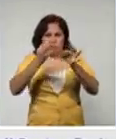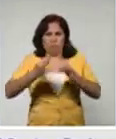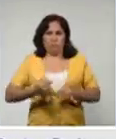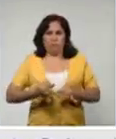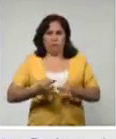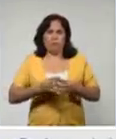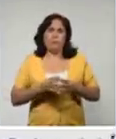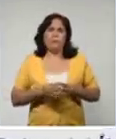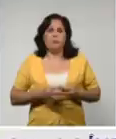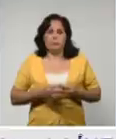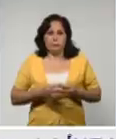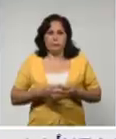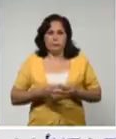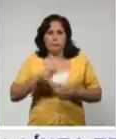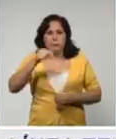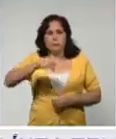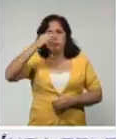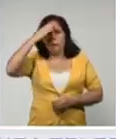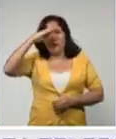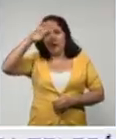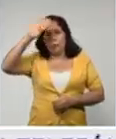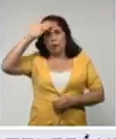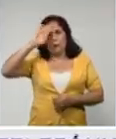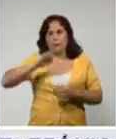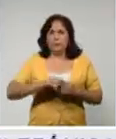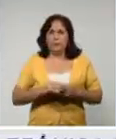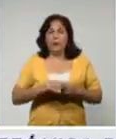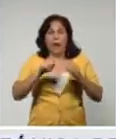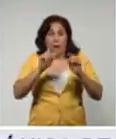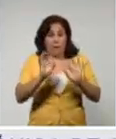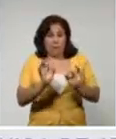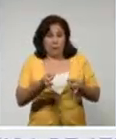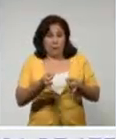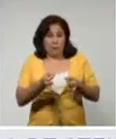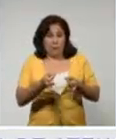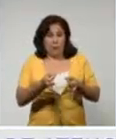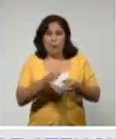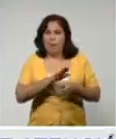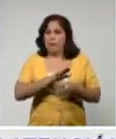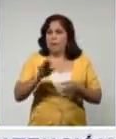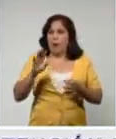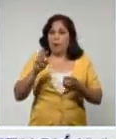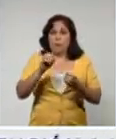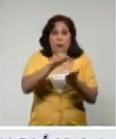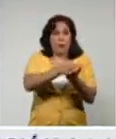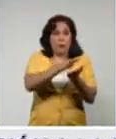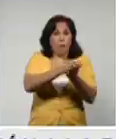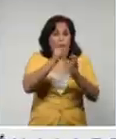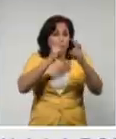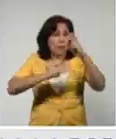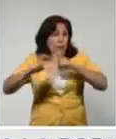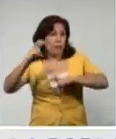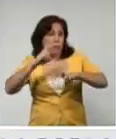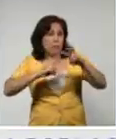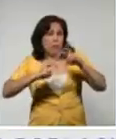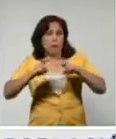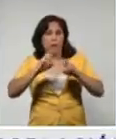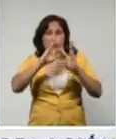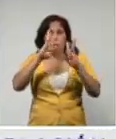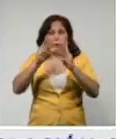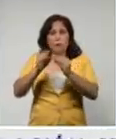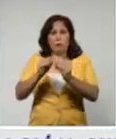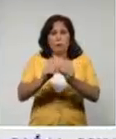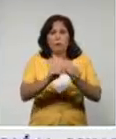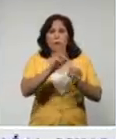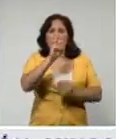COVID-19 en nuestro país. Y de esta forma ya se han estudiado un total de